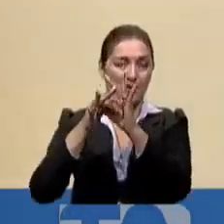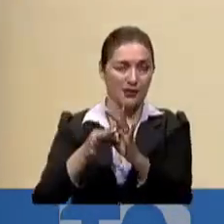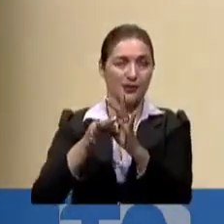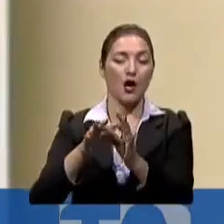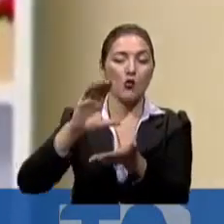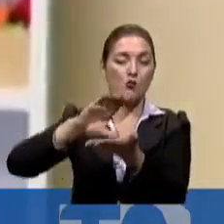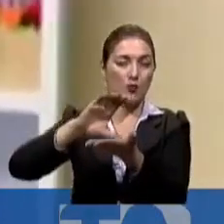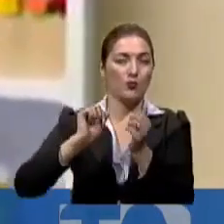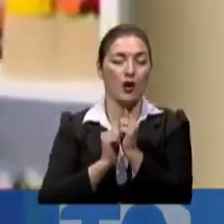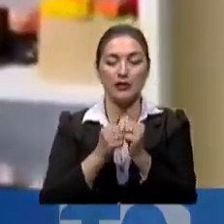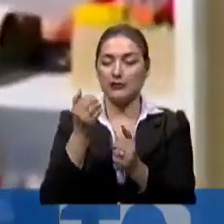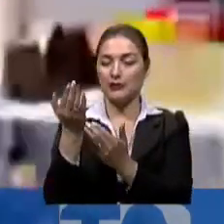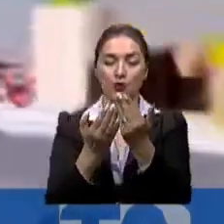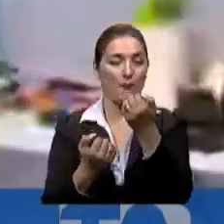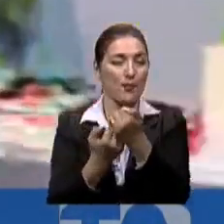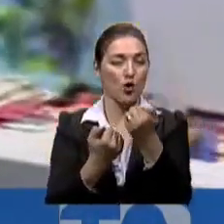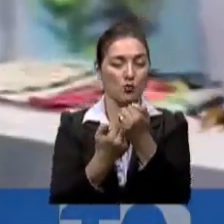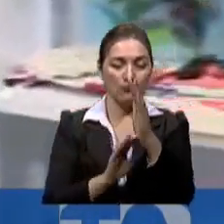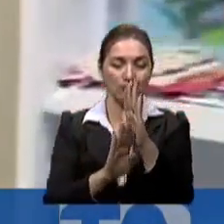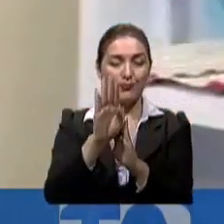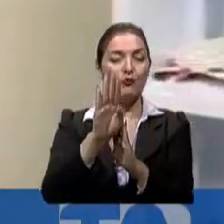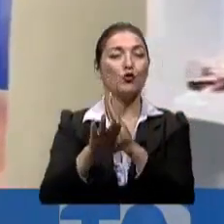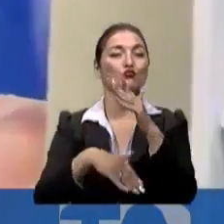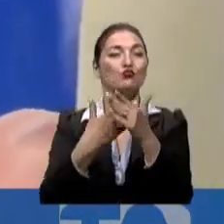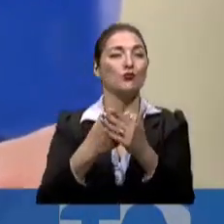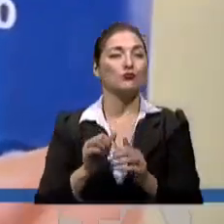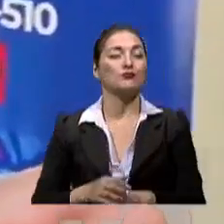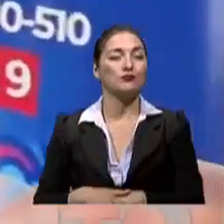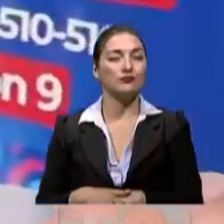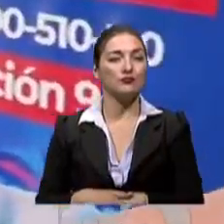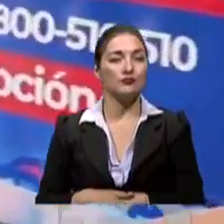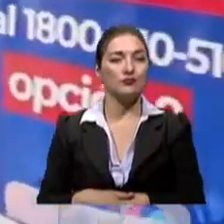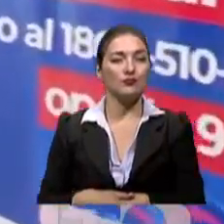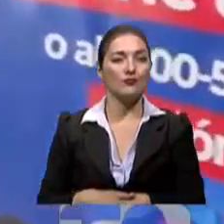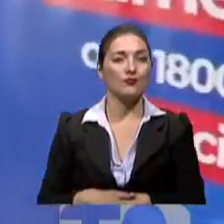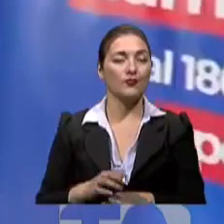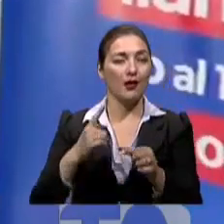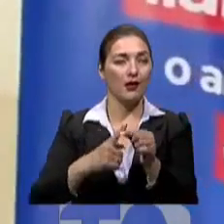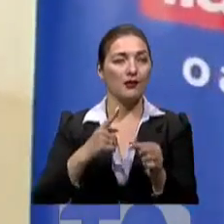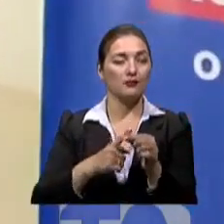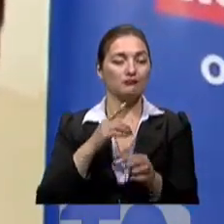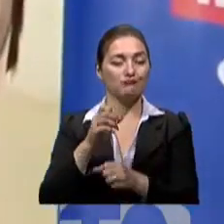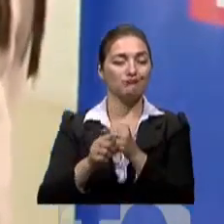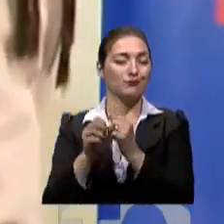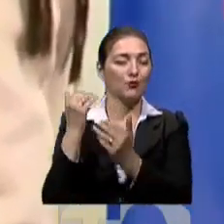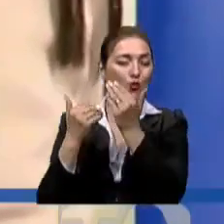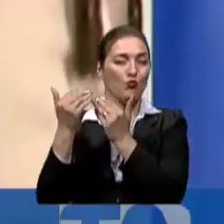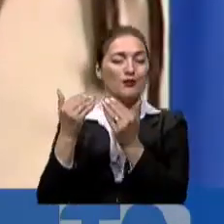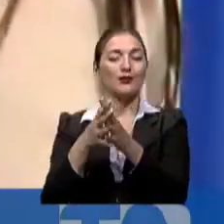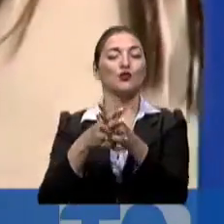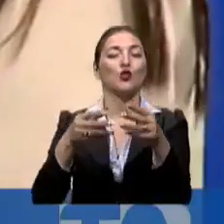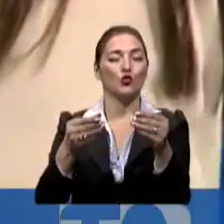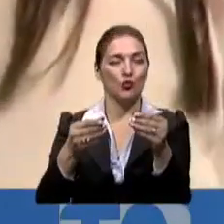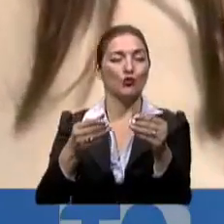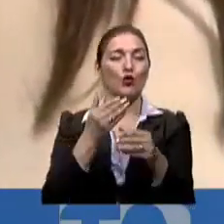estamos potenciando los servicios y lo que queremos es que esta demanda insatisfecha que ha tenido quito por décadas pueda ser subsanada de alguna